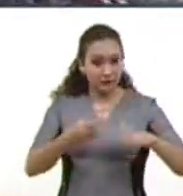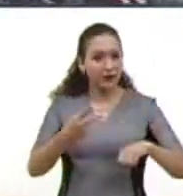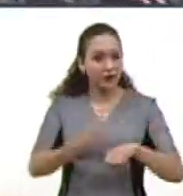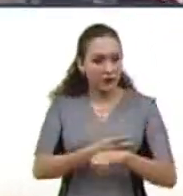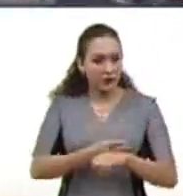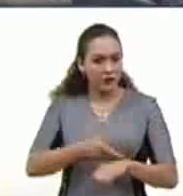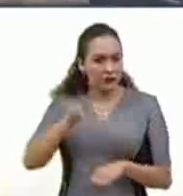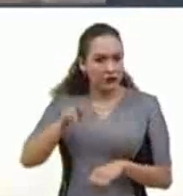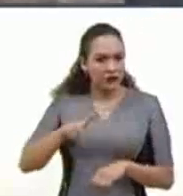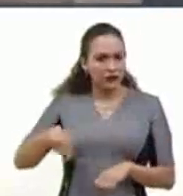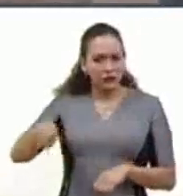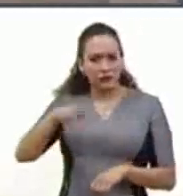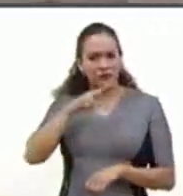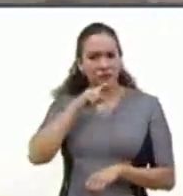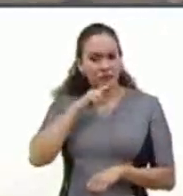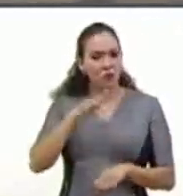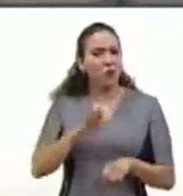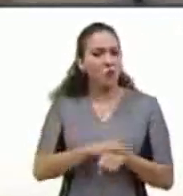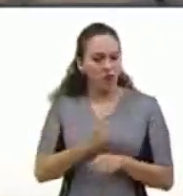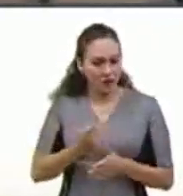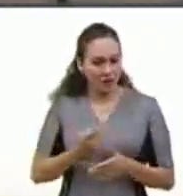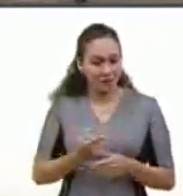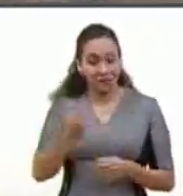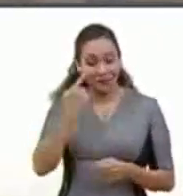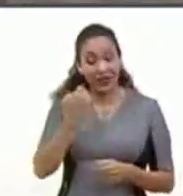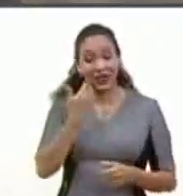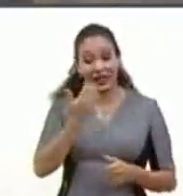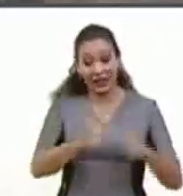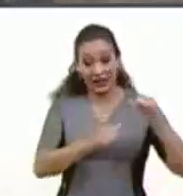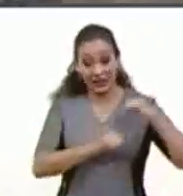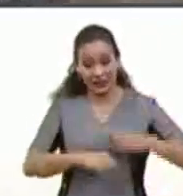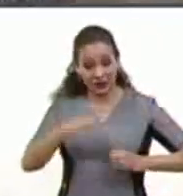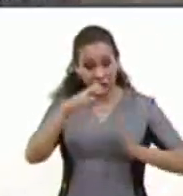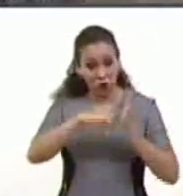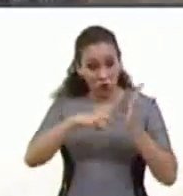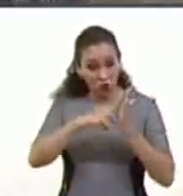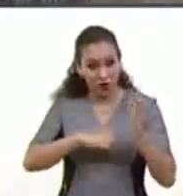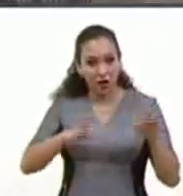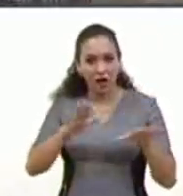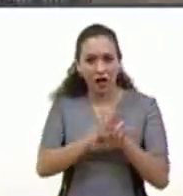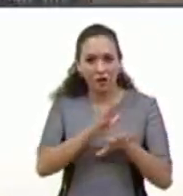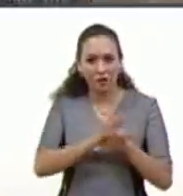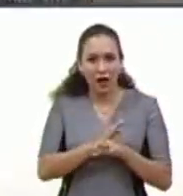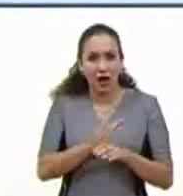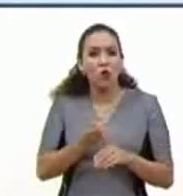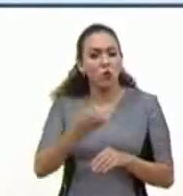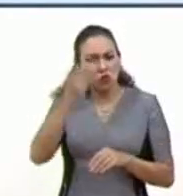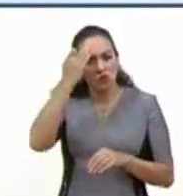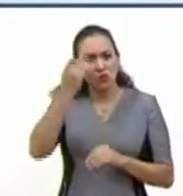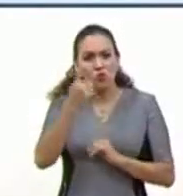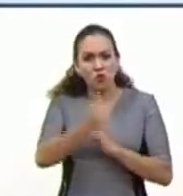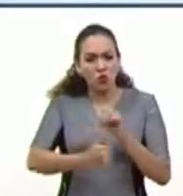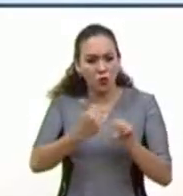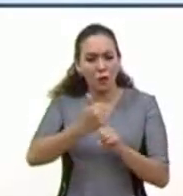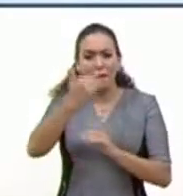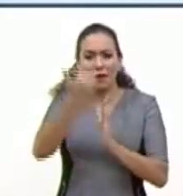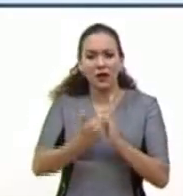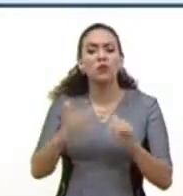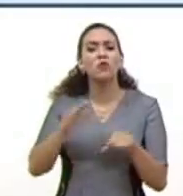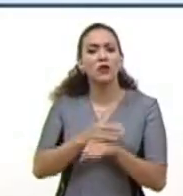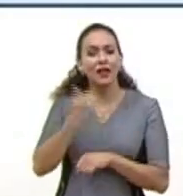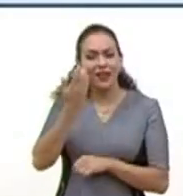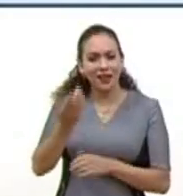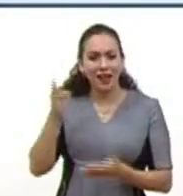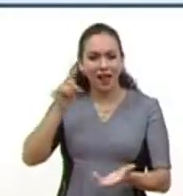gran preocupación, ya que propone desmantelar el sistema de justicia en menos de un año, al proponer sustituir a los integrantes de